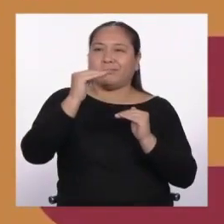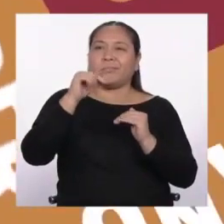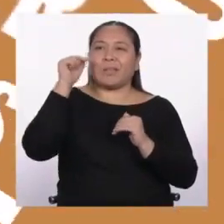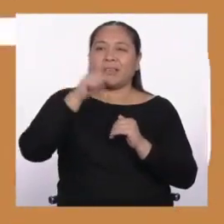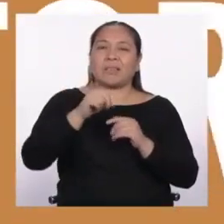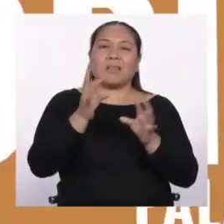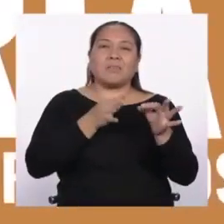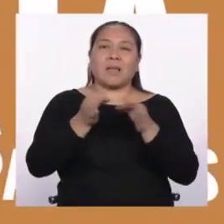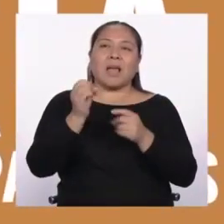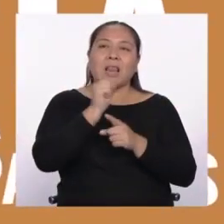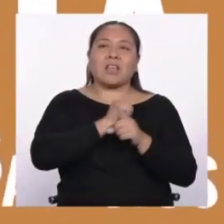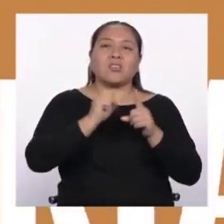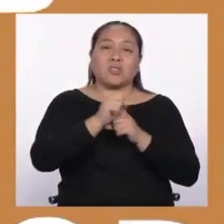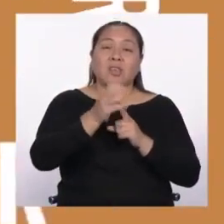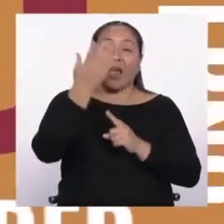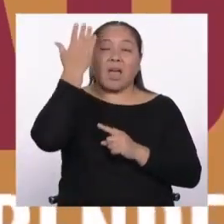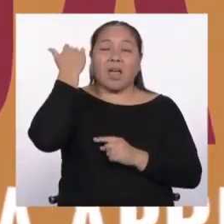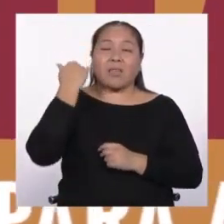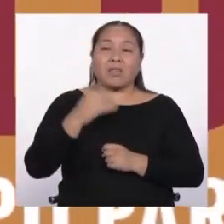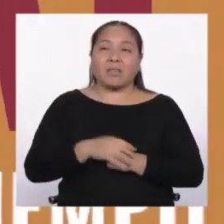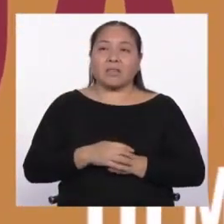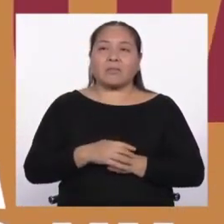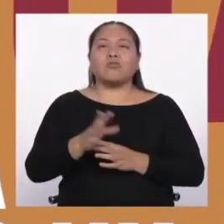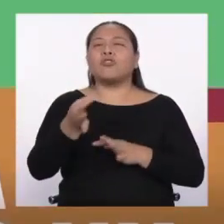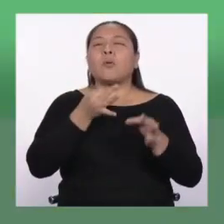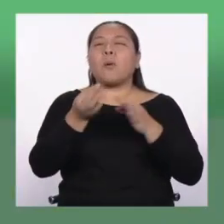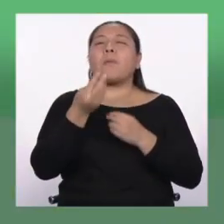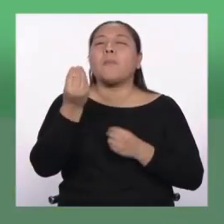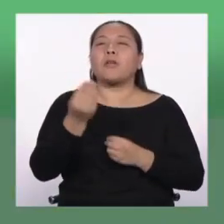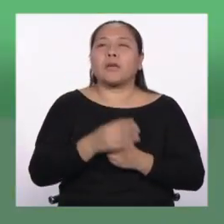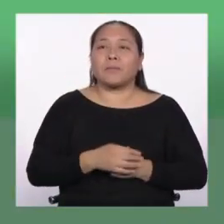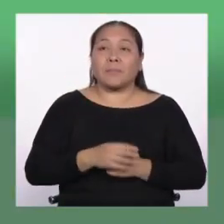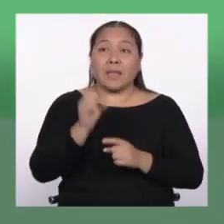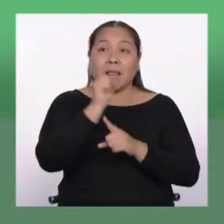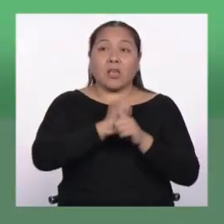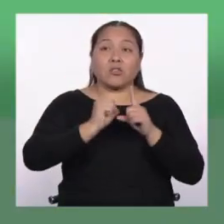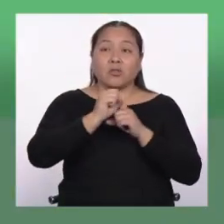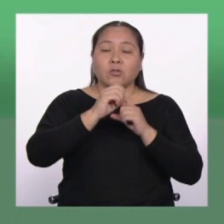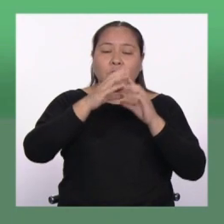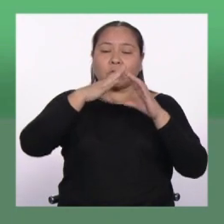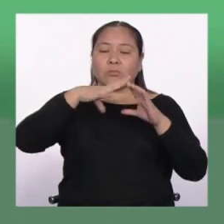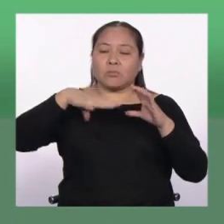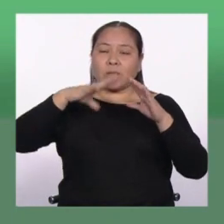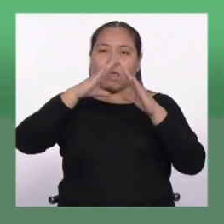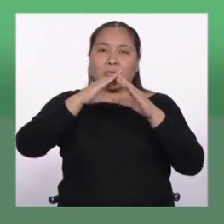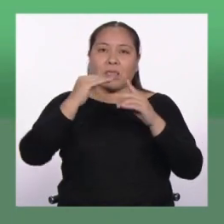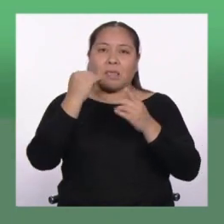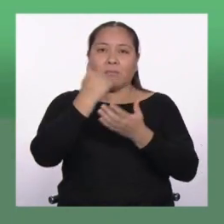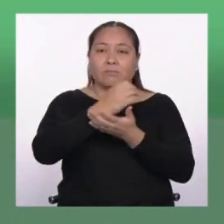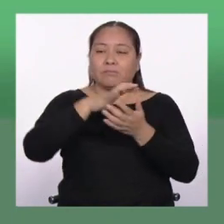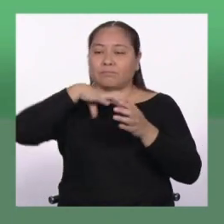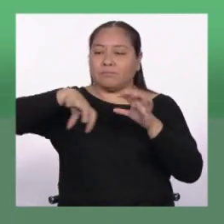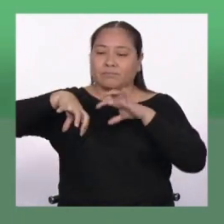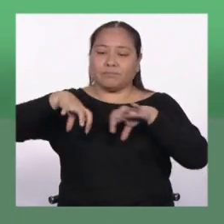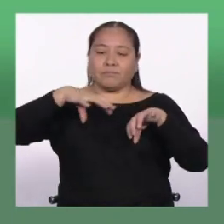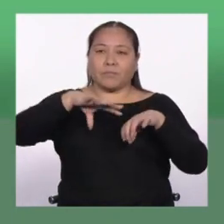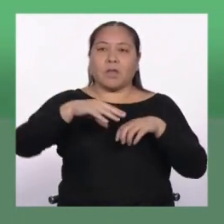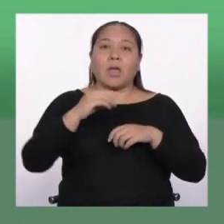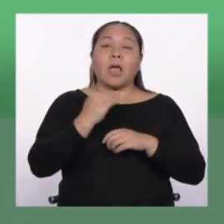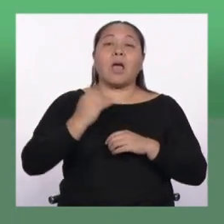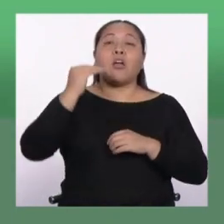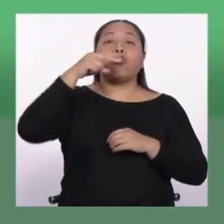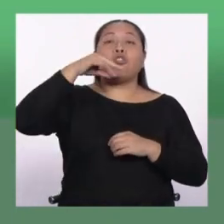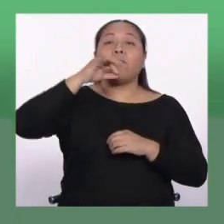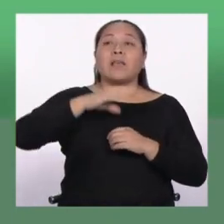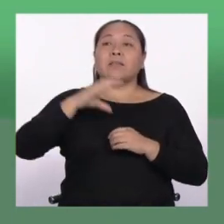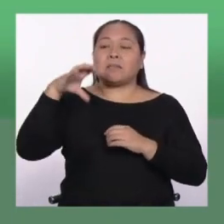a la sociedad de aquel entonces. Y te voy a explicar por qué. La sociedad se dividía en 3 sectores: la nobleza, el clero y el